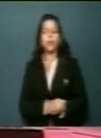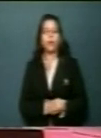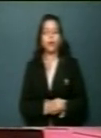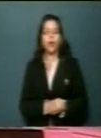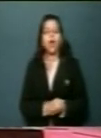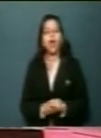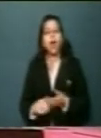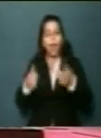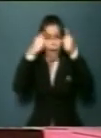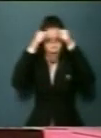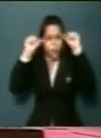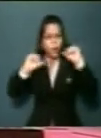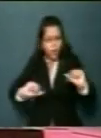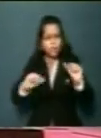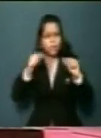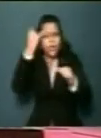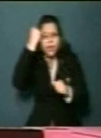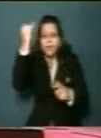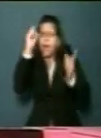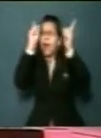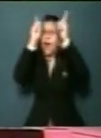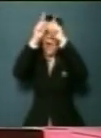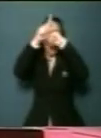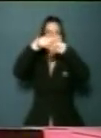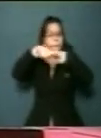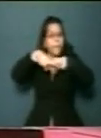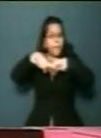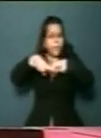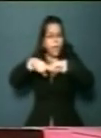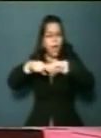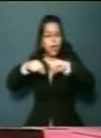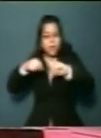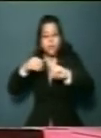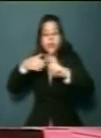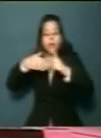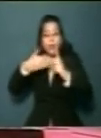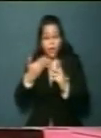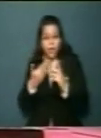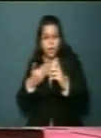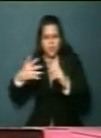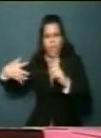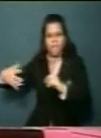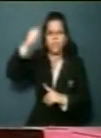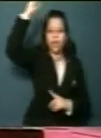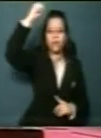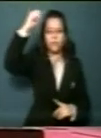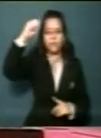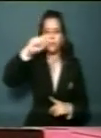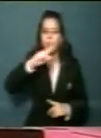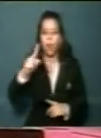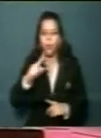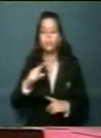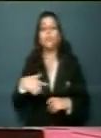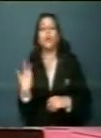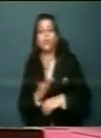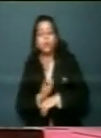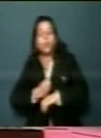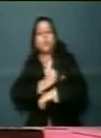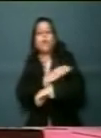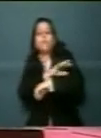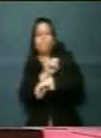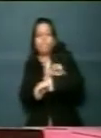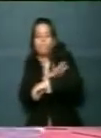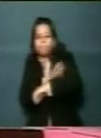Los acuerdos cambiaron la idea de vencer por la de convencer, la idea de combatir con